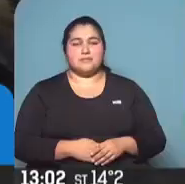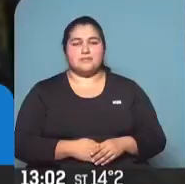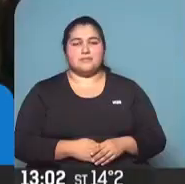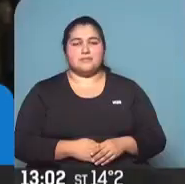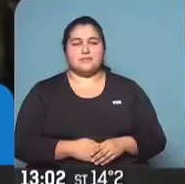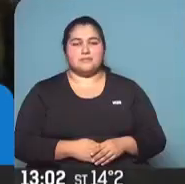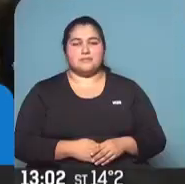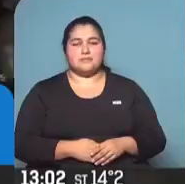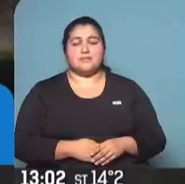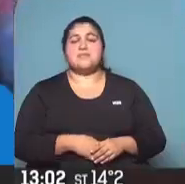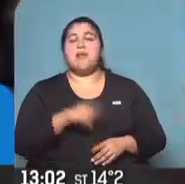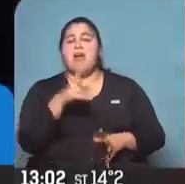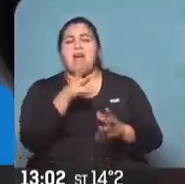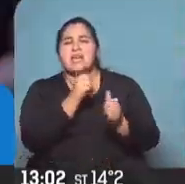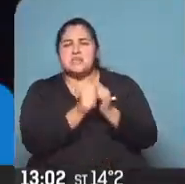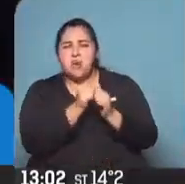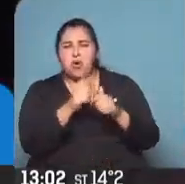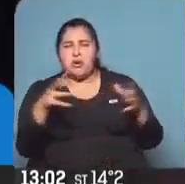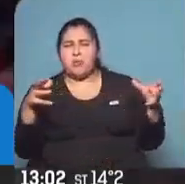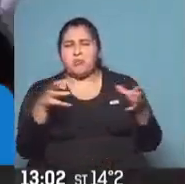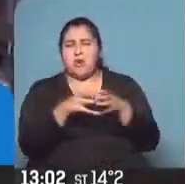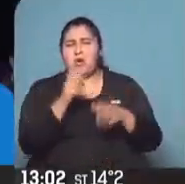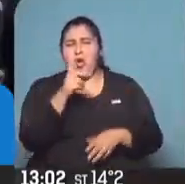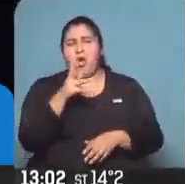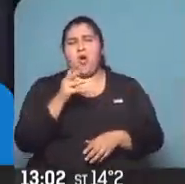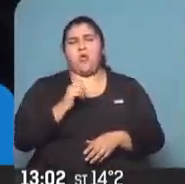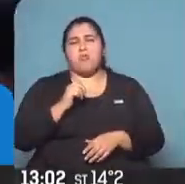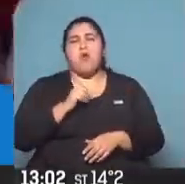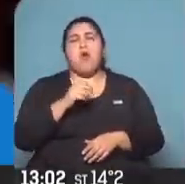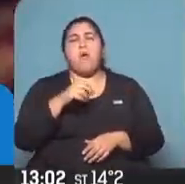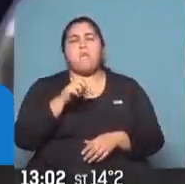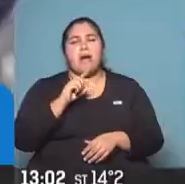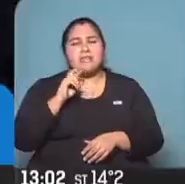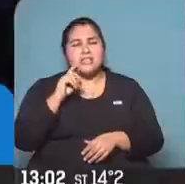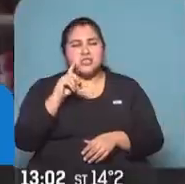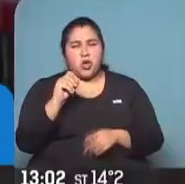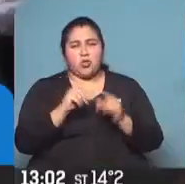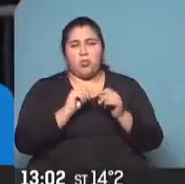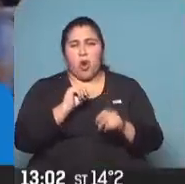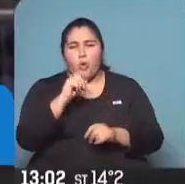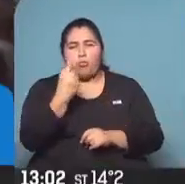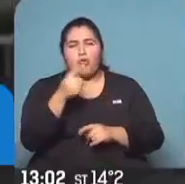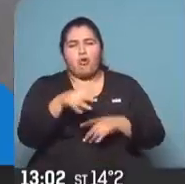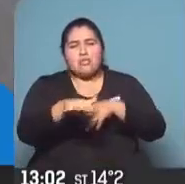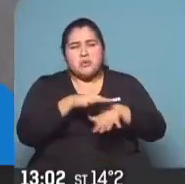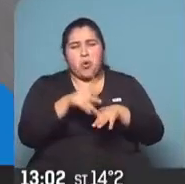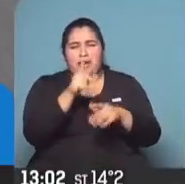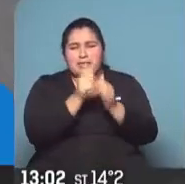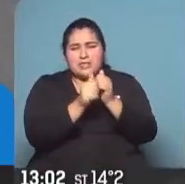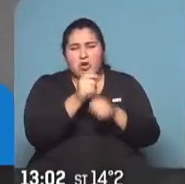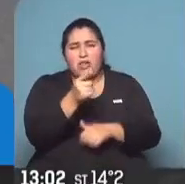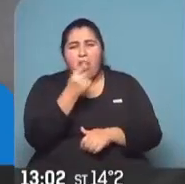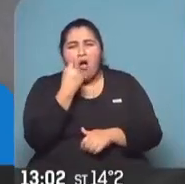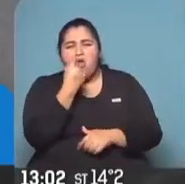hablar del estudio de repitiendo de infantería 1 patricios es hablar de los hechos más de la